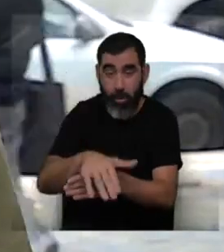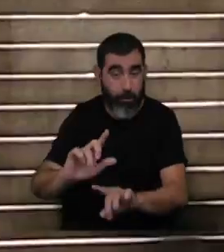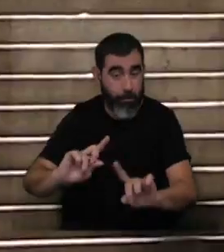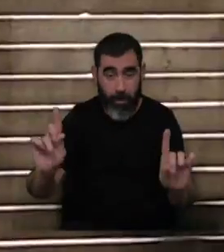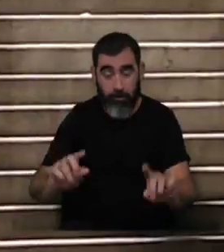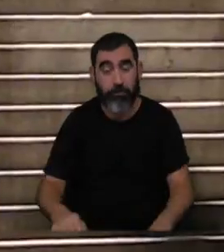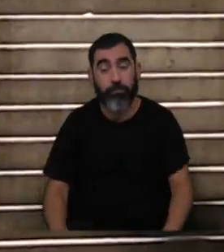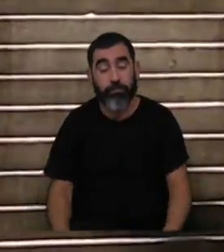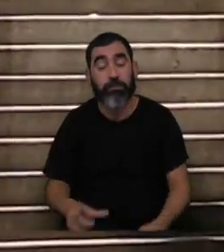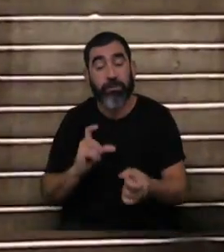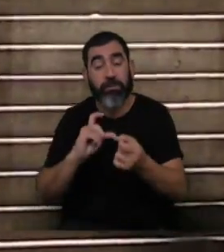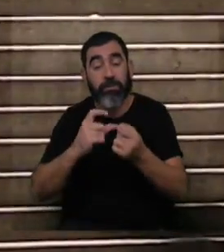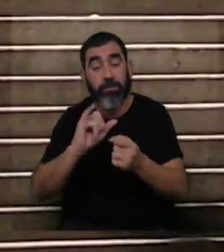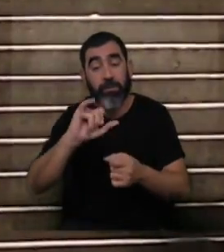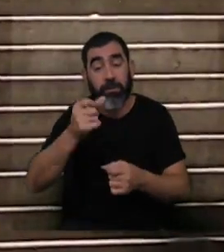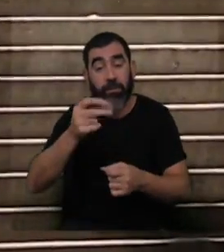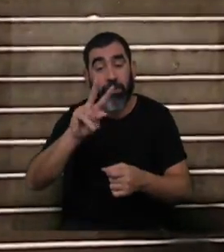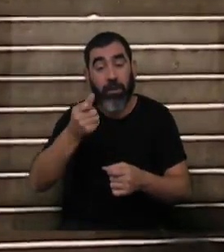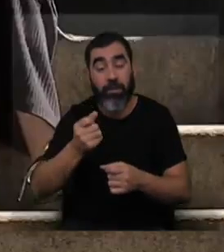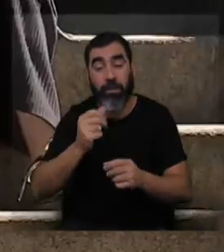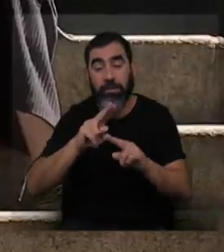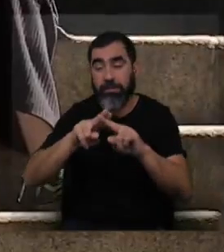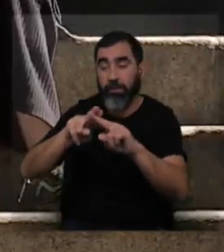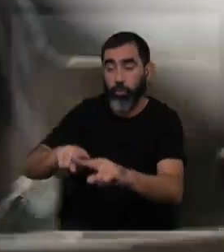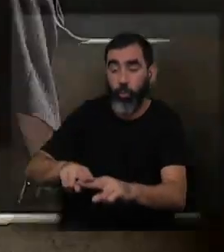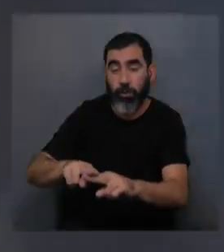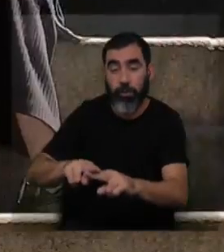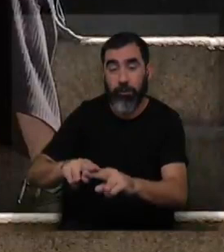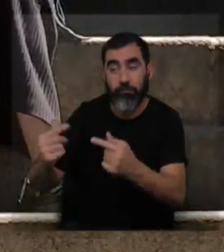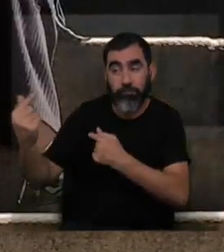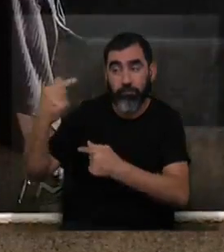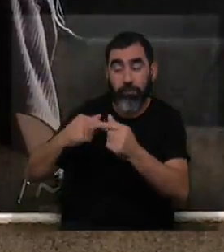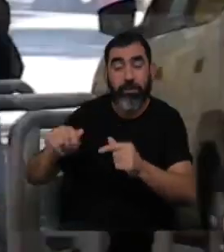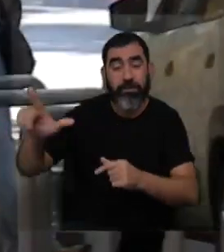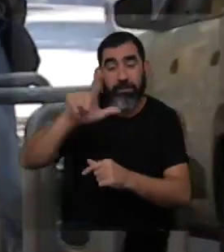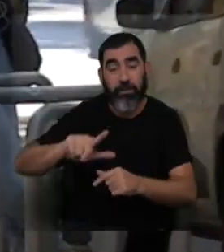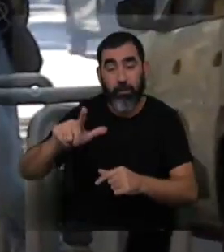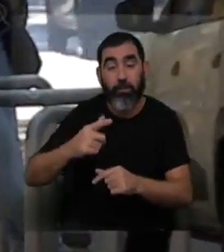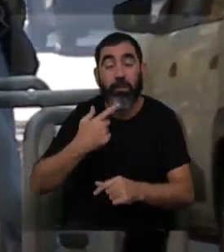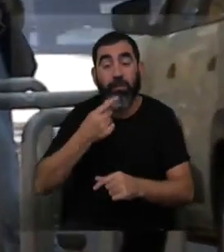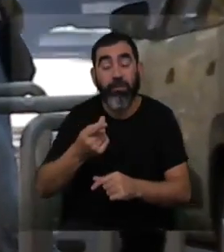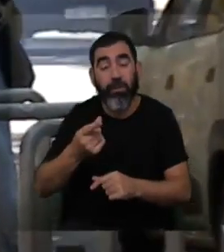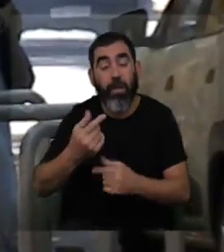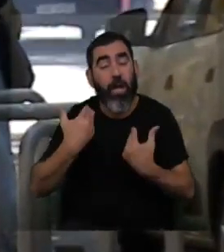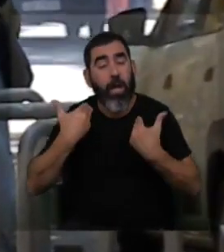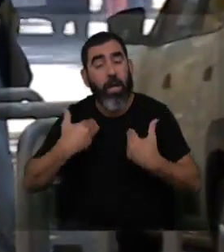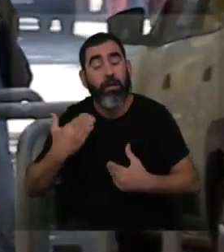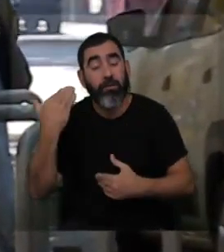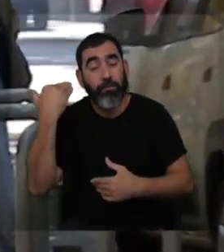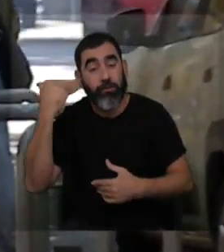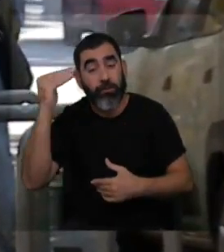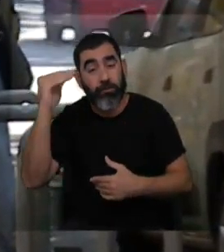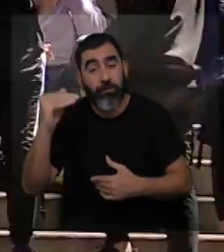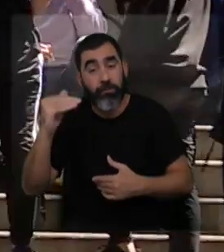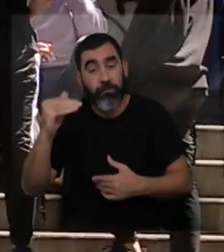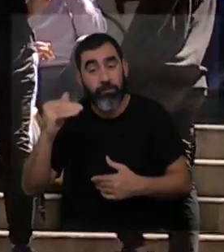rampa. El gremio del IABA denuncia censura y atropello por parte de secundaria y manifiesta que la actitud de las autoridades